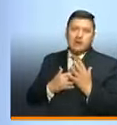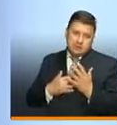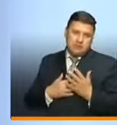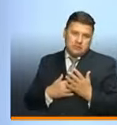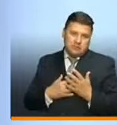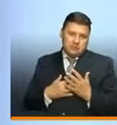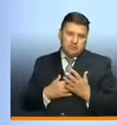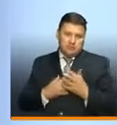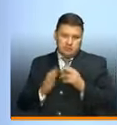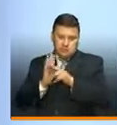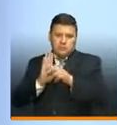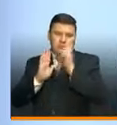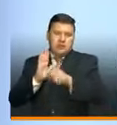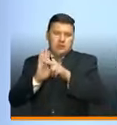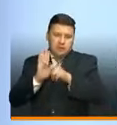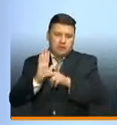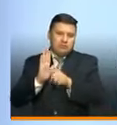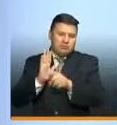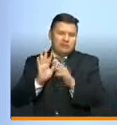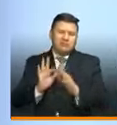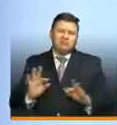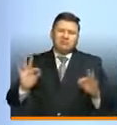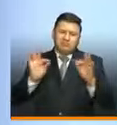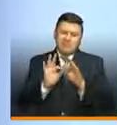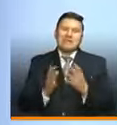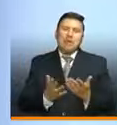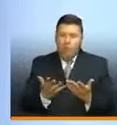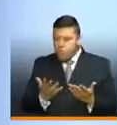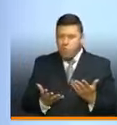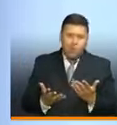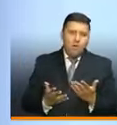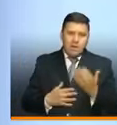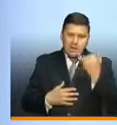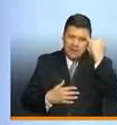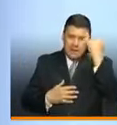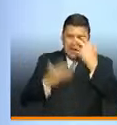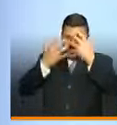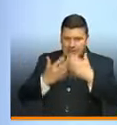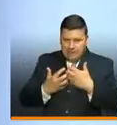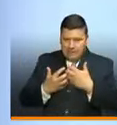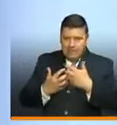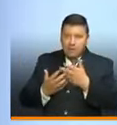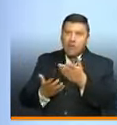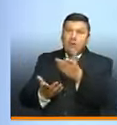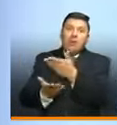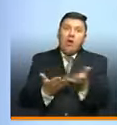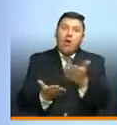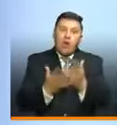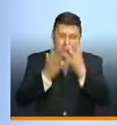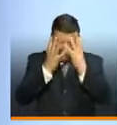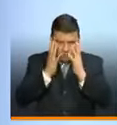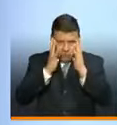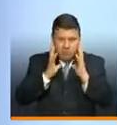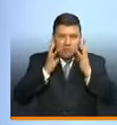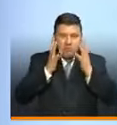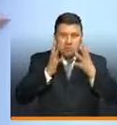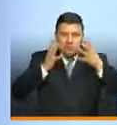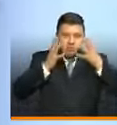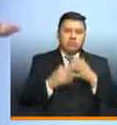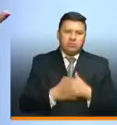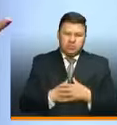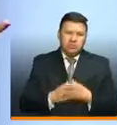esto como uno de los protocolos, lo importante va a ser tener a los empresarios comprando estas caretas. Y